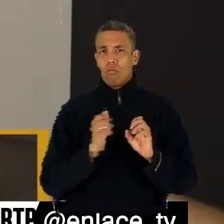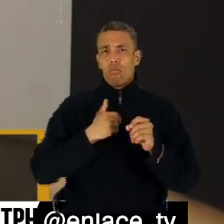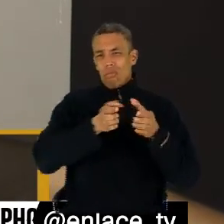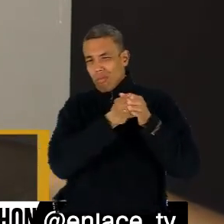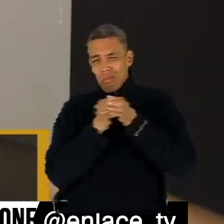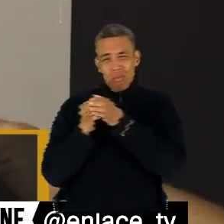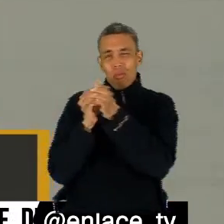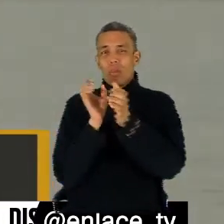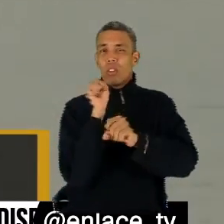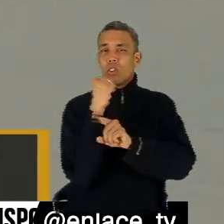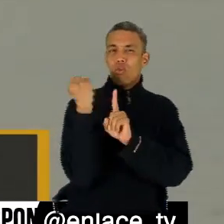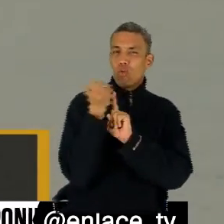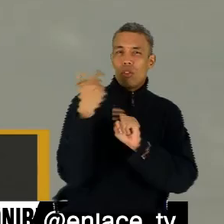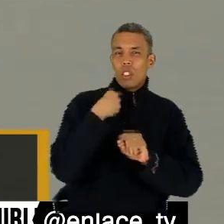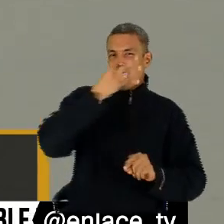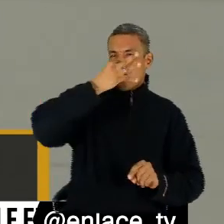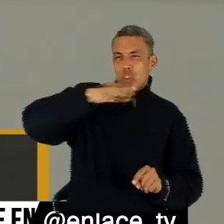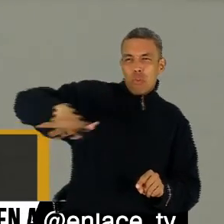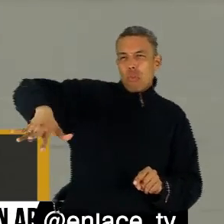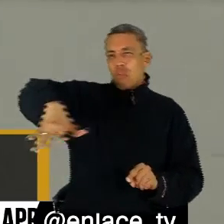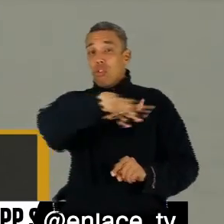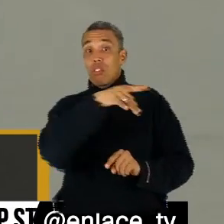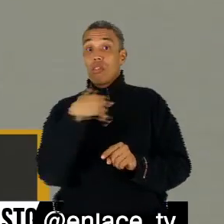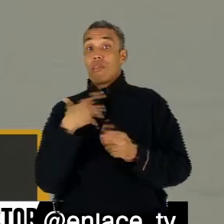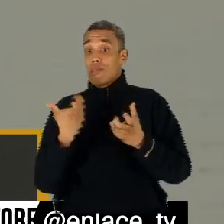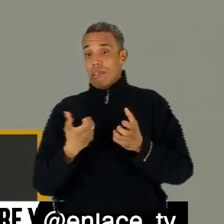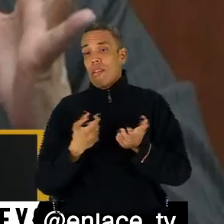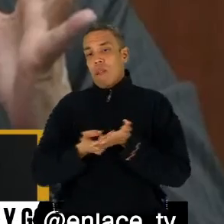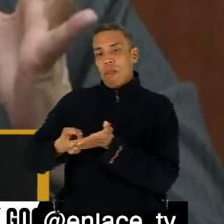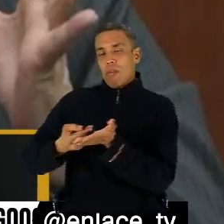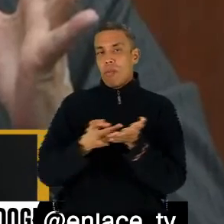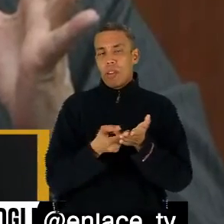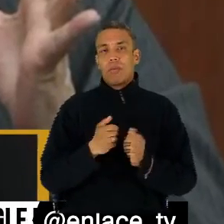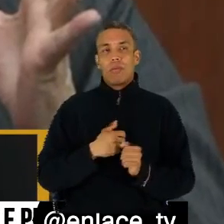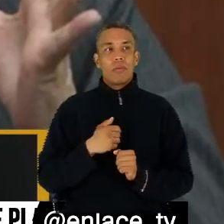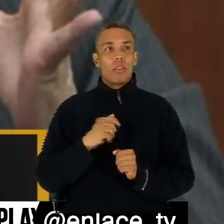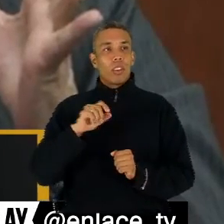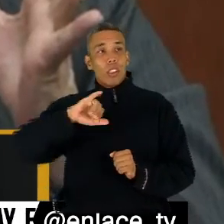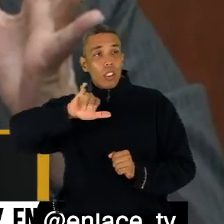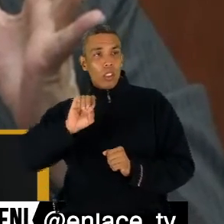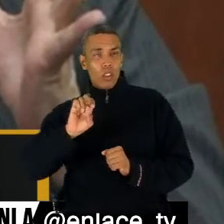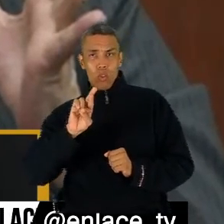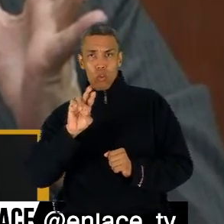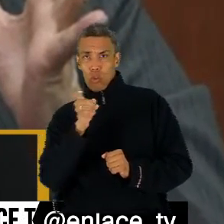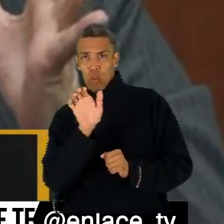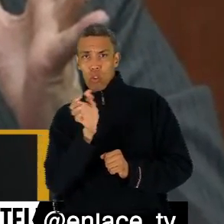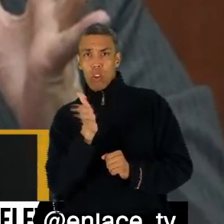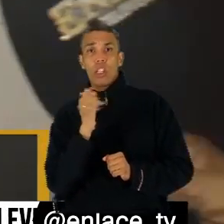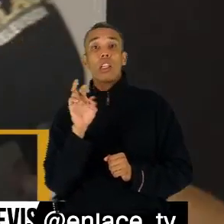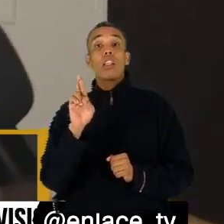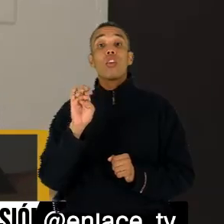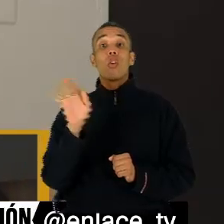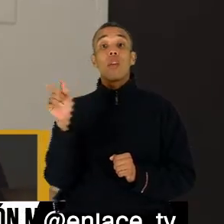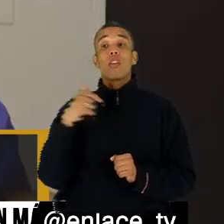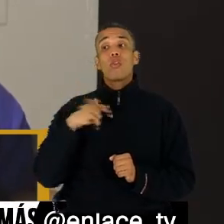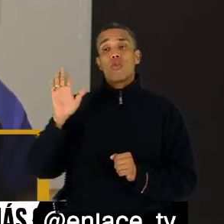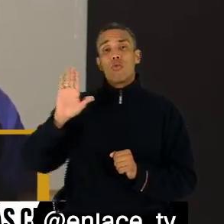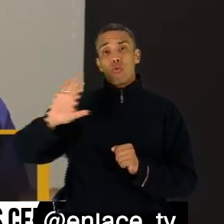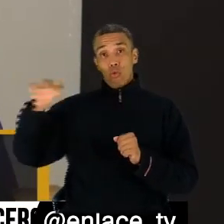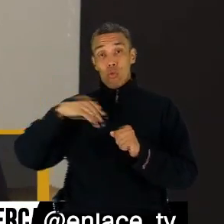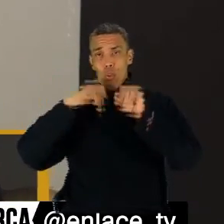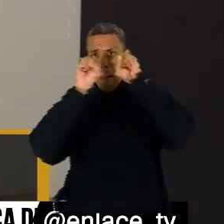la contaminación. Entre los ponentes de este segundo foro ambiental se cuentan el senador Jorge Enrique Robledo, el ingeniero Jairo Puentes y el profesor Julio Ferro. Va a